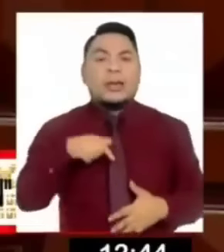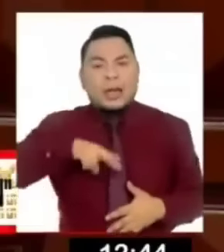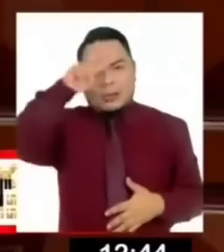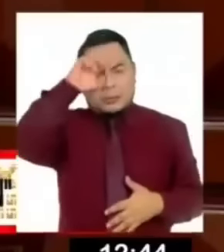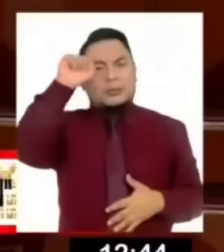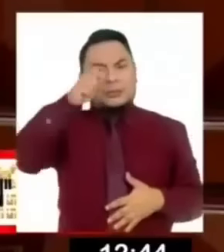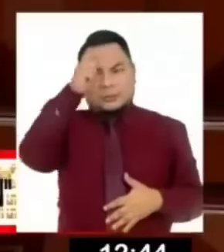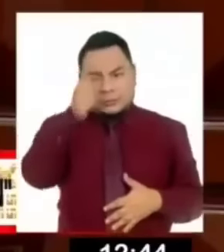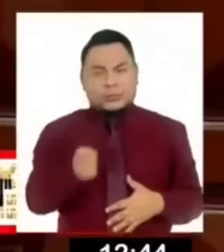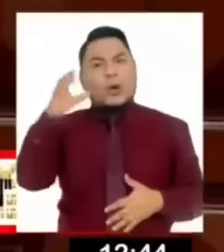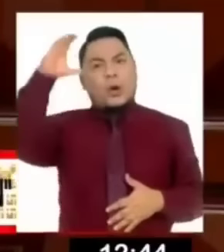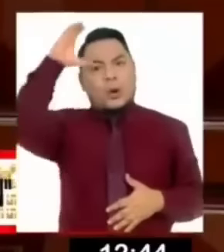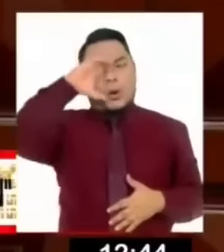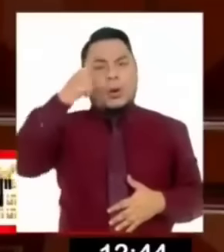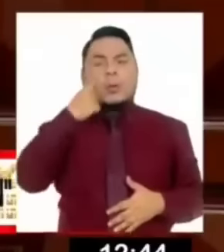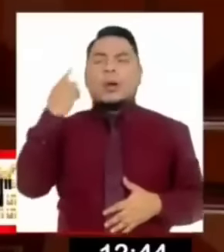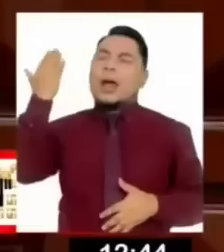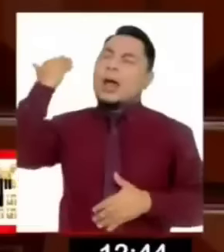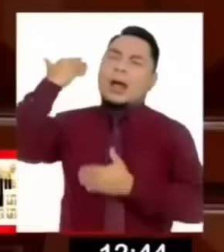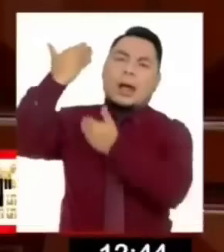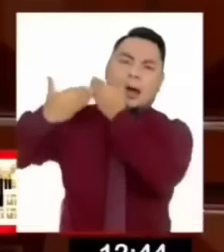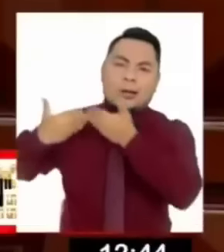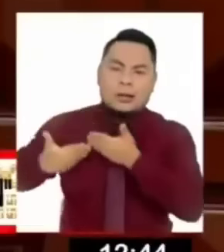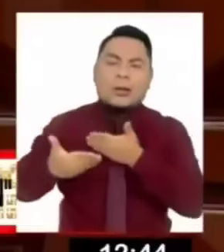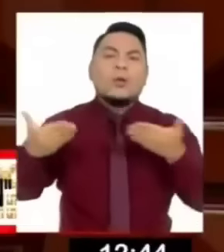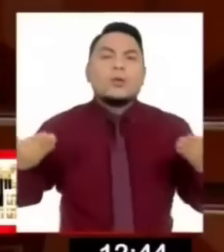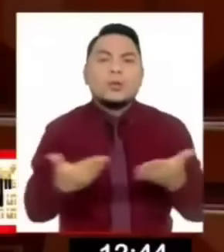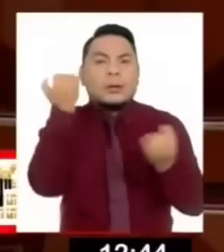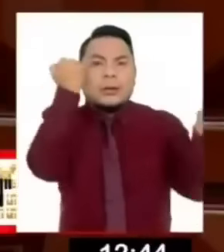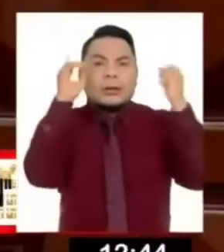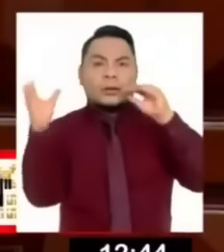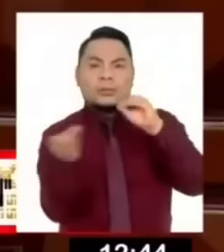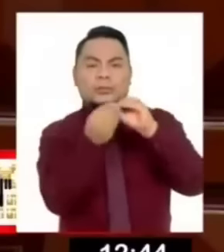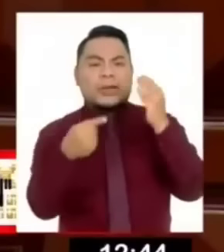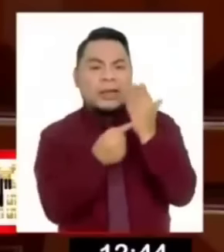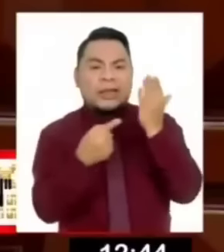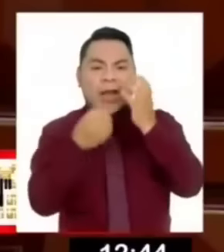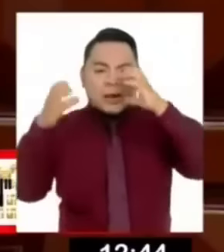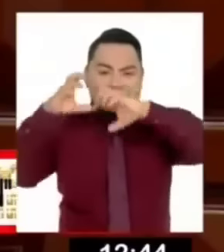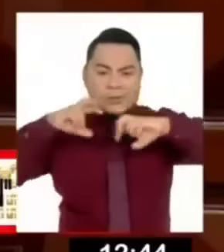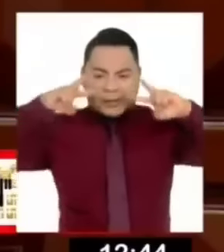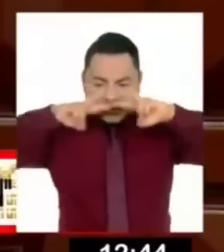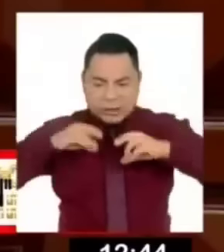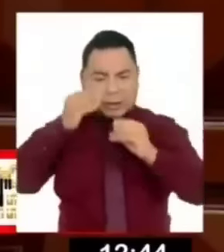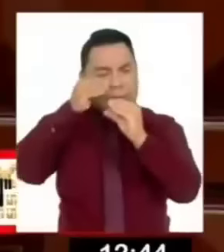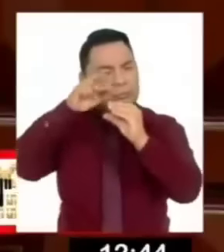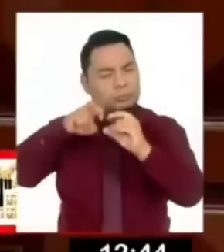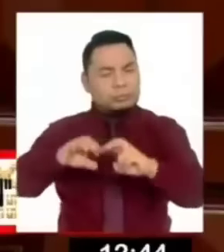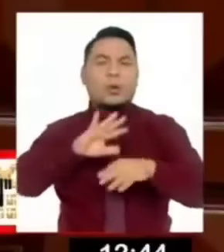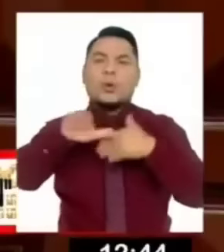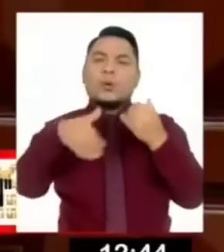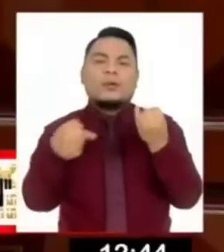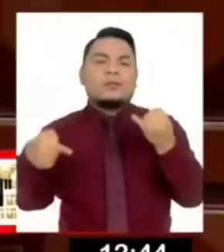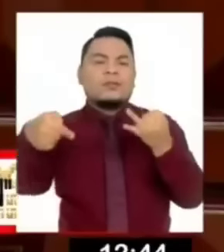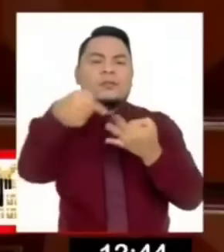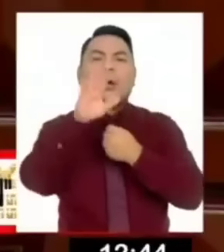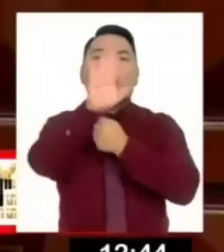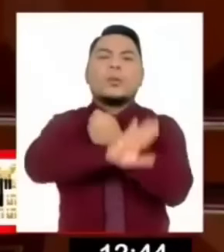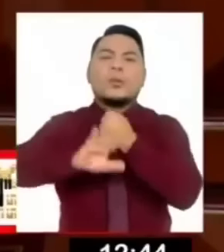e incorporar sus conocimientos ancestrales y generar nuevos a partir de la investigación y disponer y